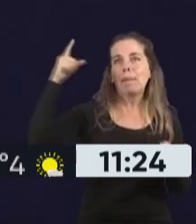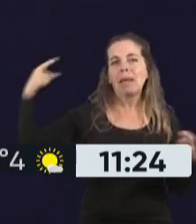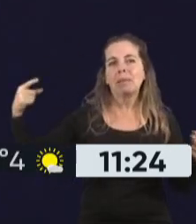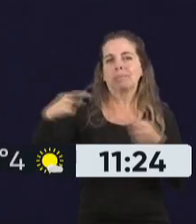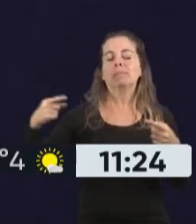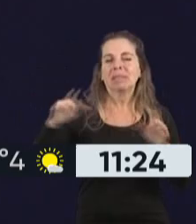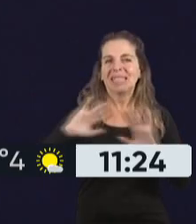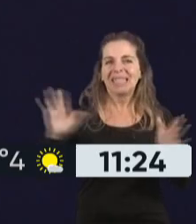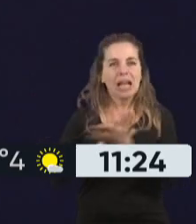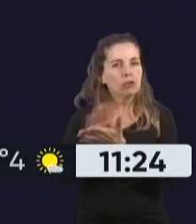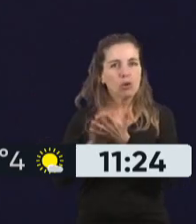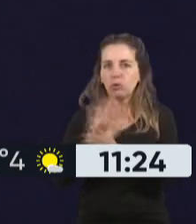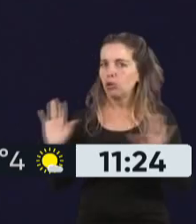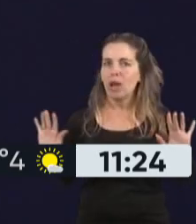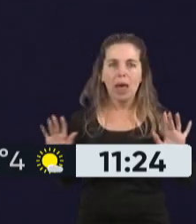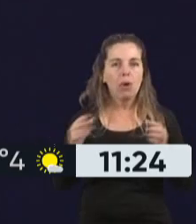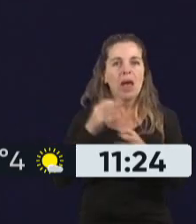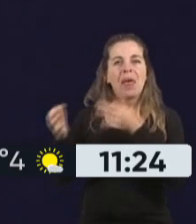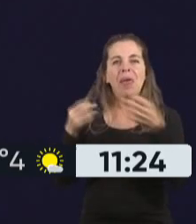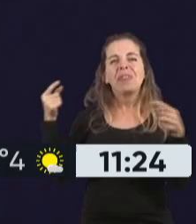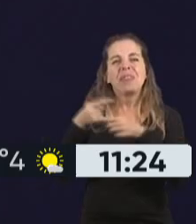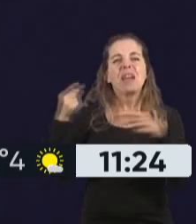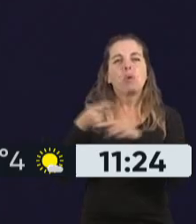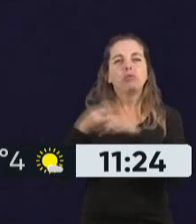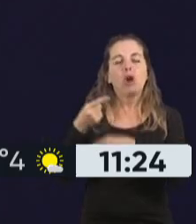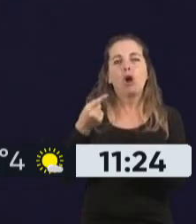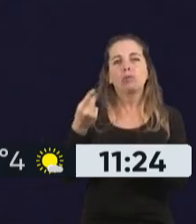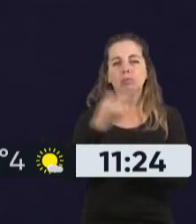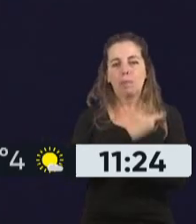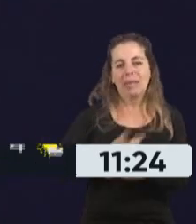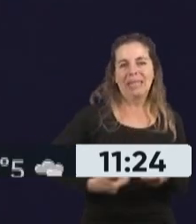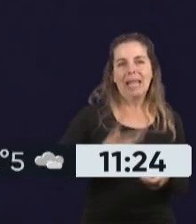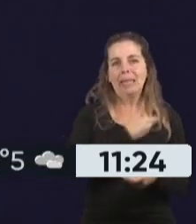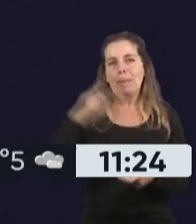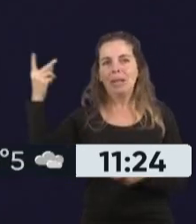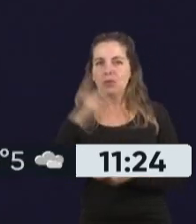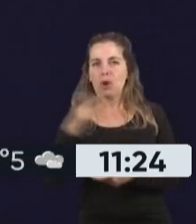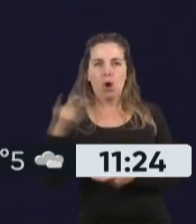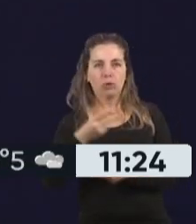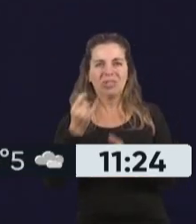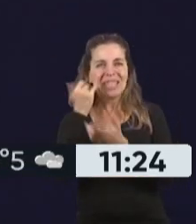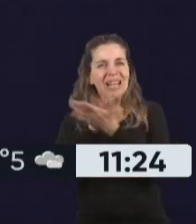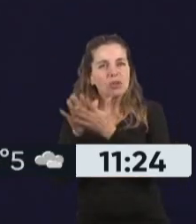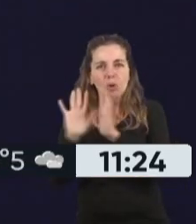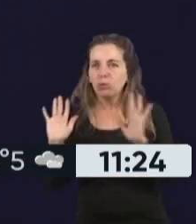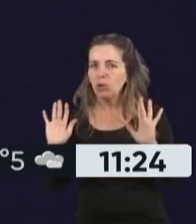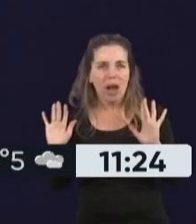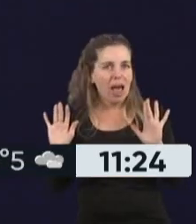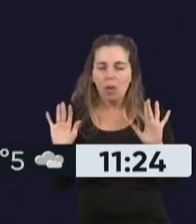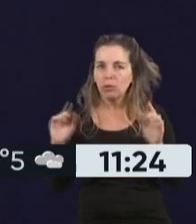discusión entre dos personas, entre dos presidentes, pero a título personal,